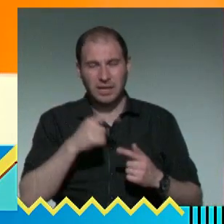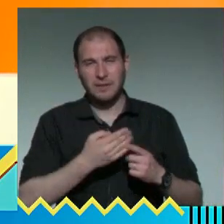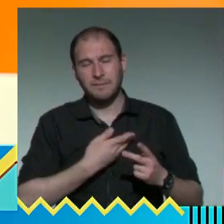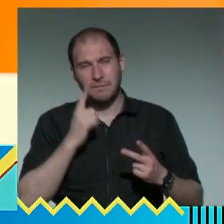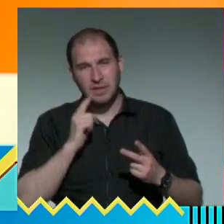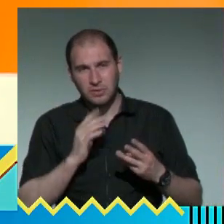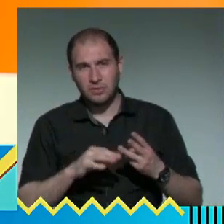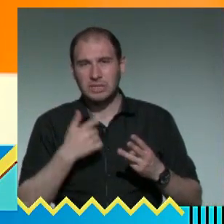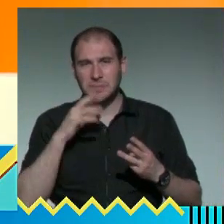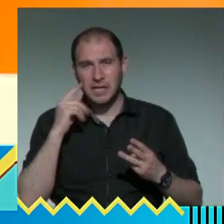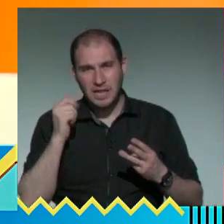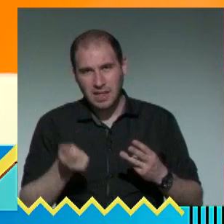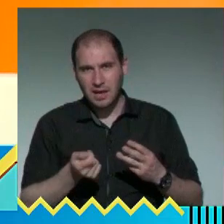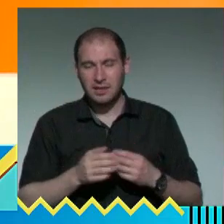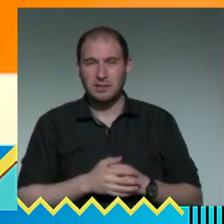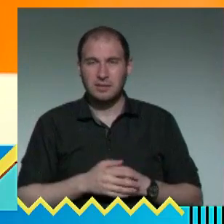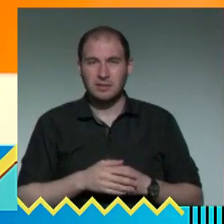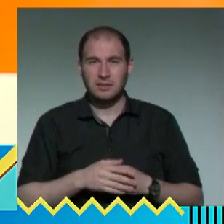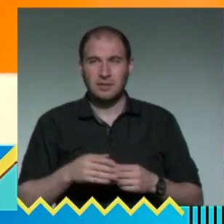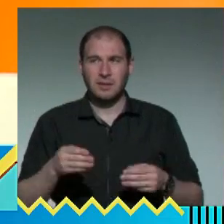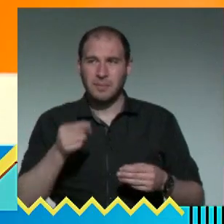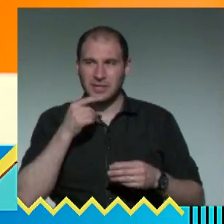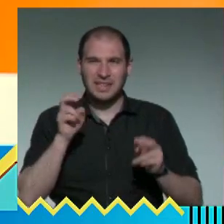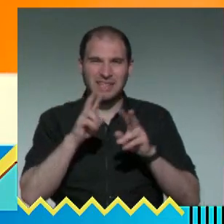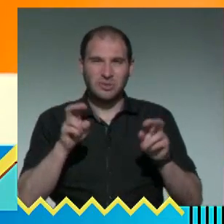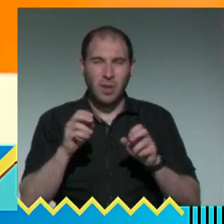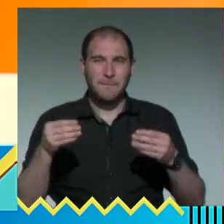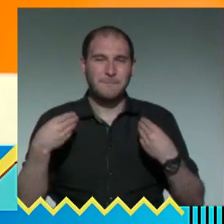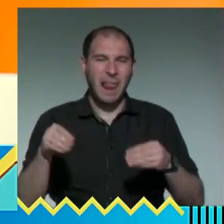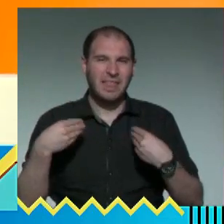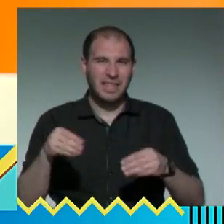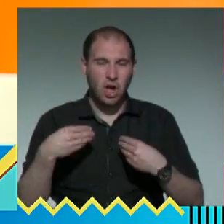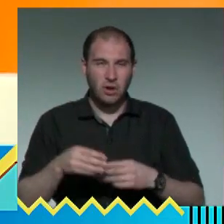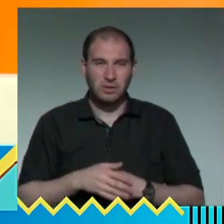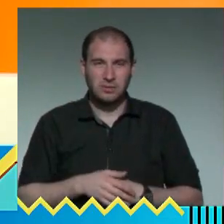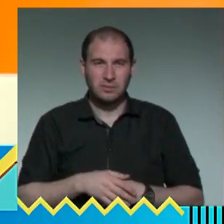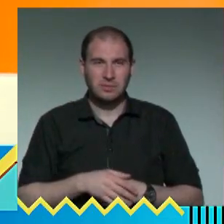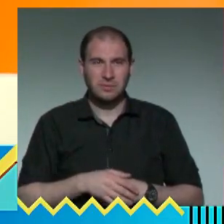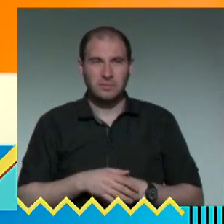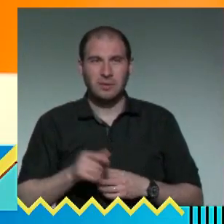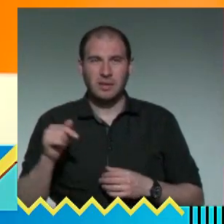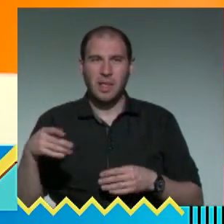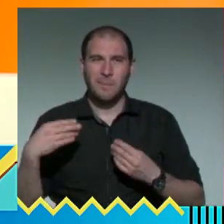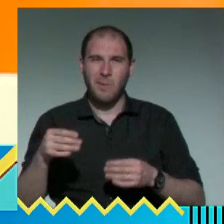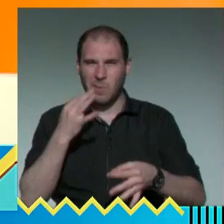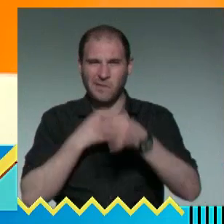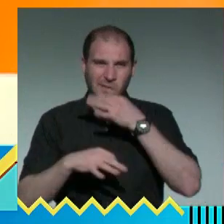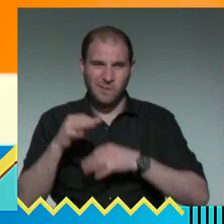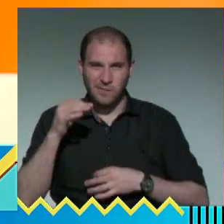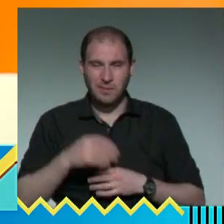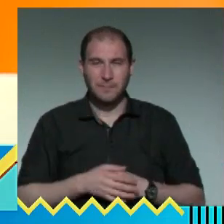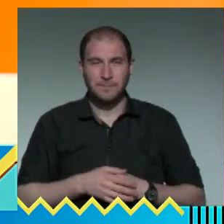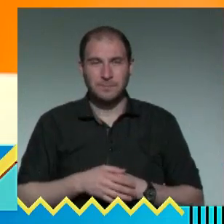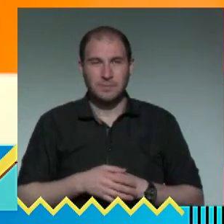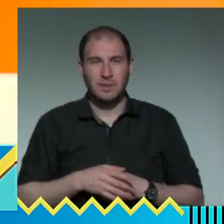Fito, Spinetti y decía, plástico se le decía. Era como la crítica que se decía, era que eran como muy, muy pop comercial o plástico. Pero